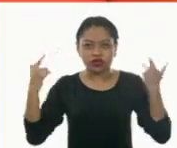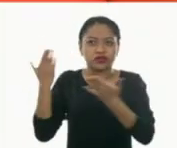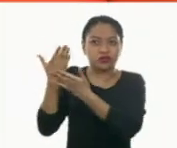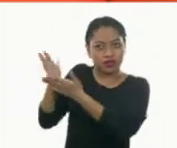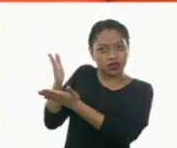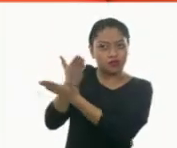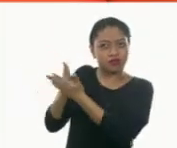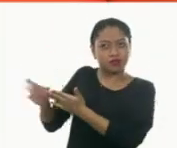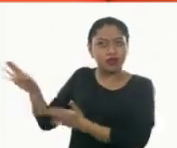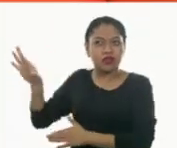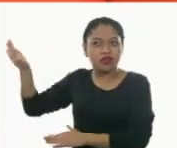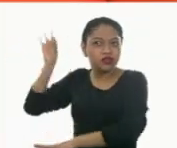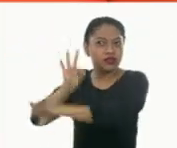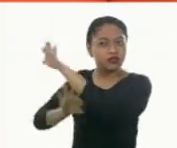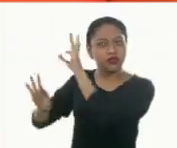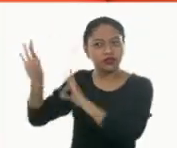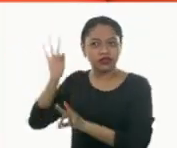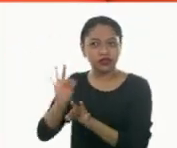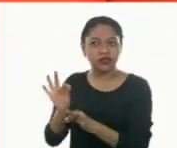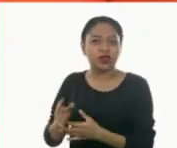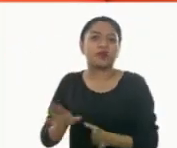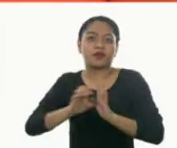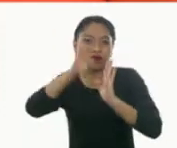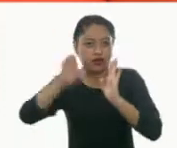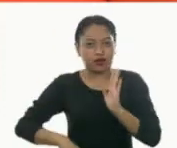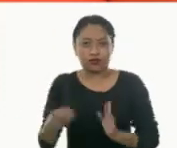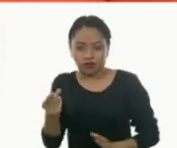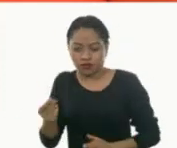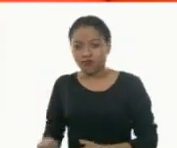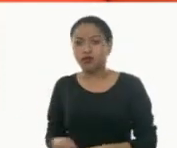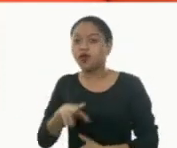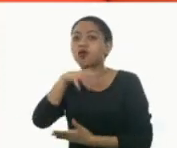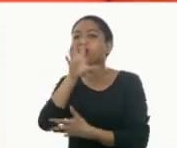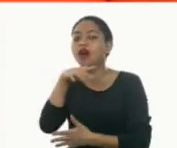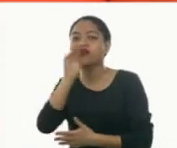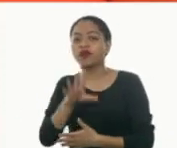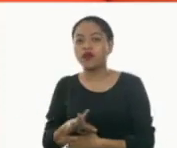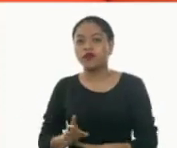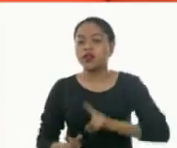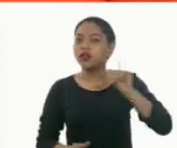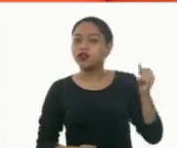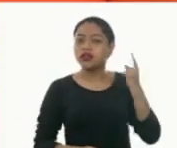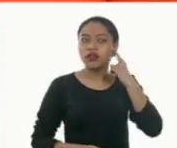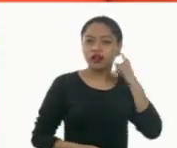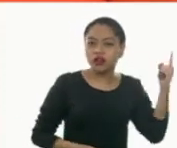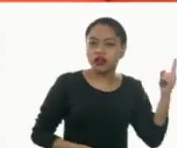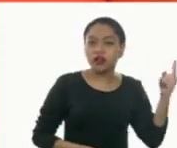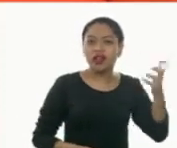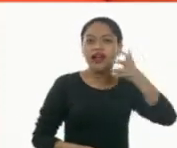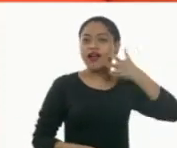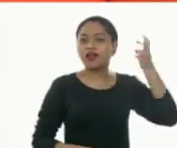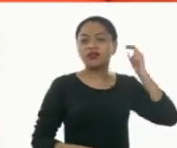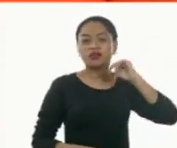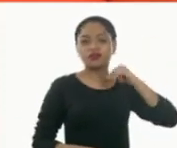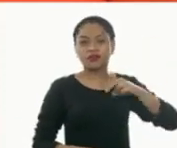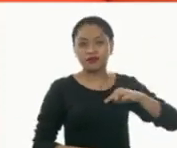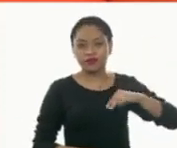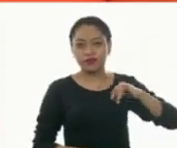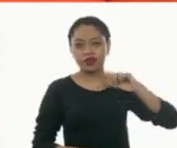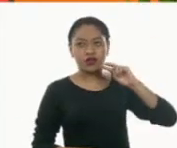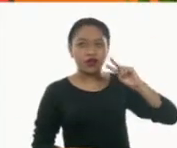discrimina, escucha el sonido de un perro ladrando y luego ve un gato y escucha que el sonido es